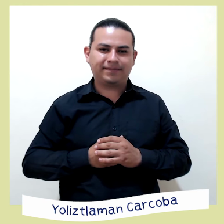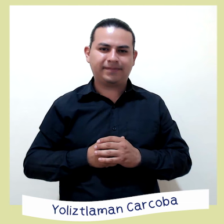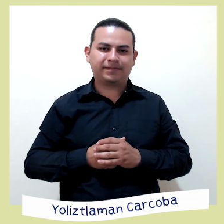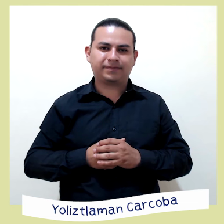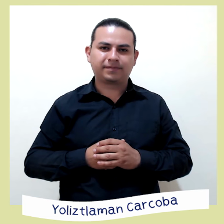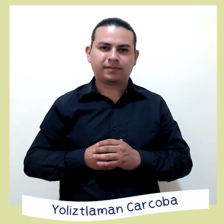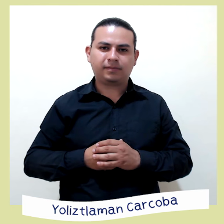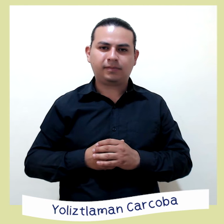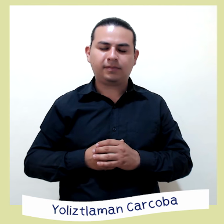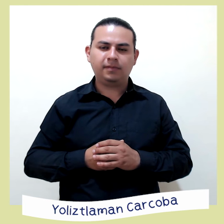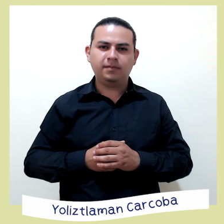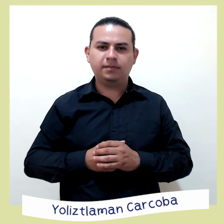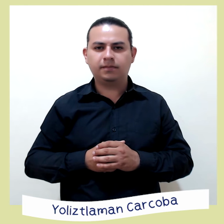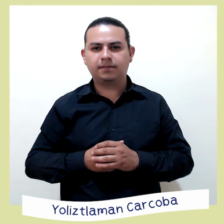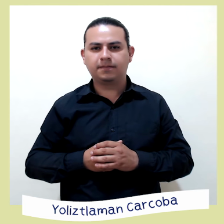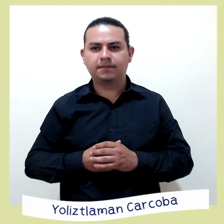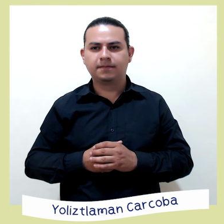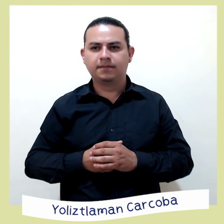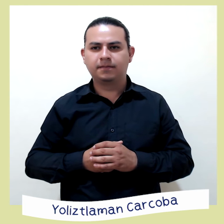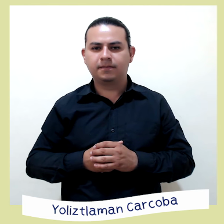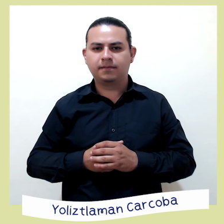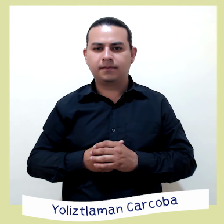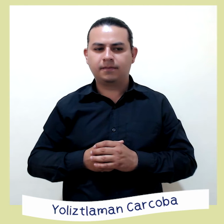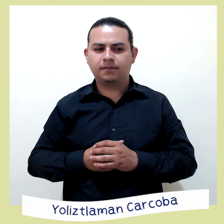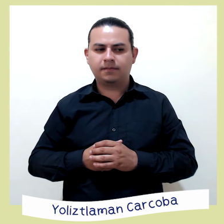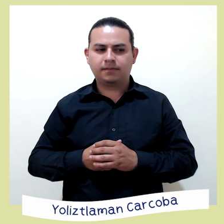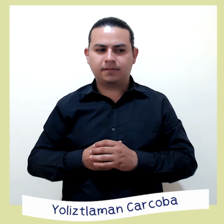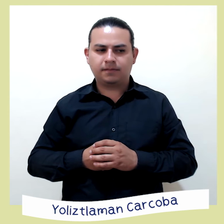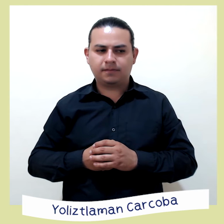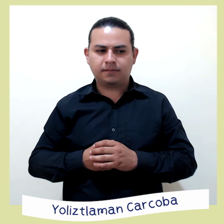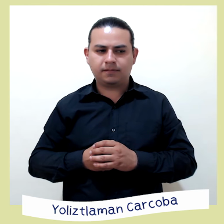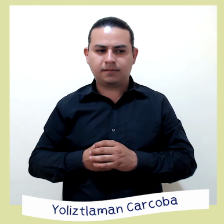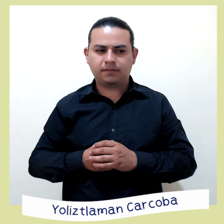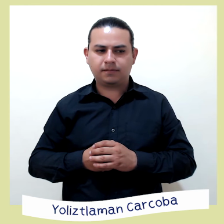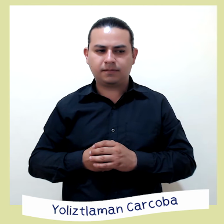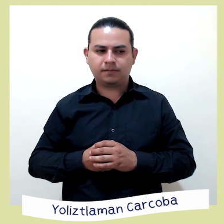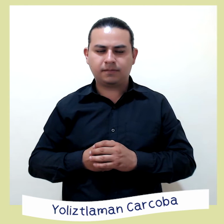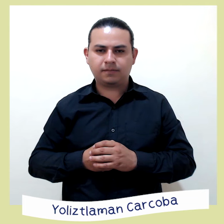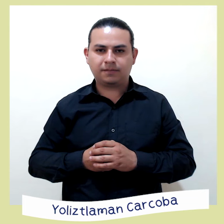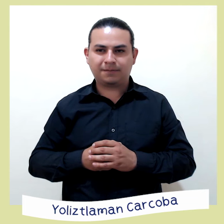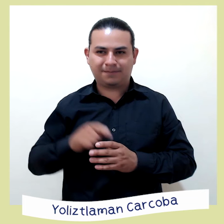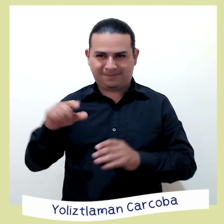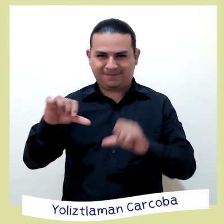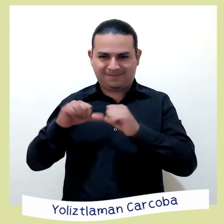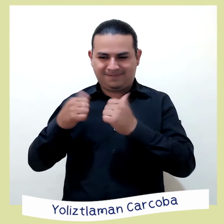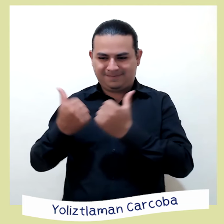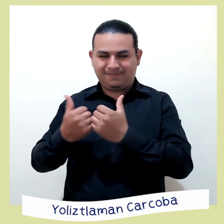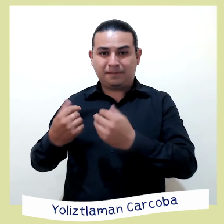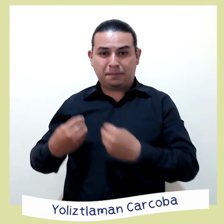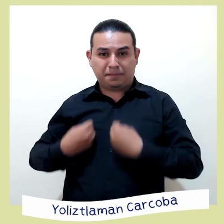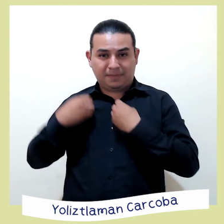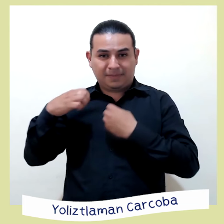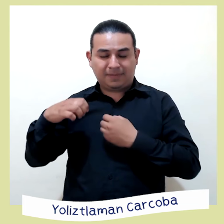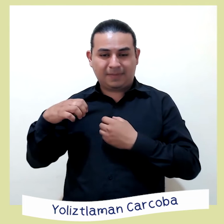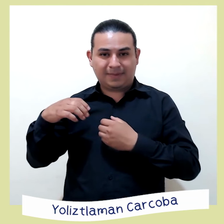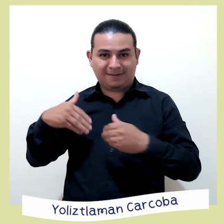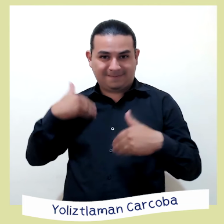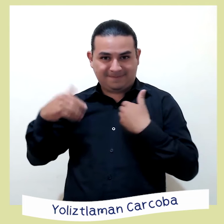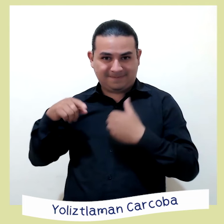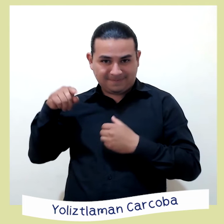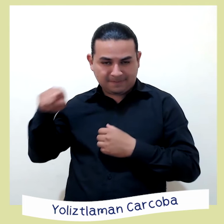Hay, por ejemplo, en el caso de Vida Alegre, la asociación a la que pertenezco,